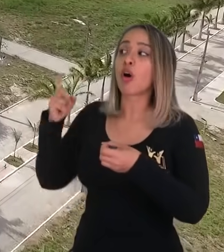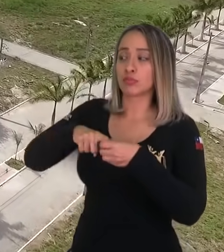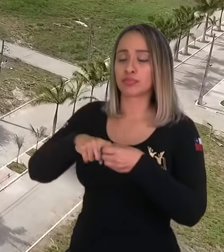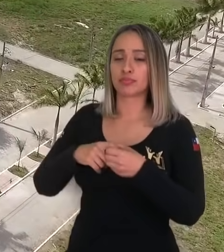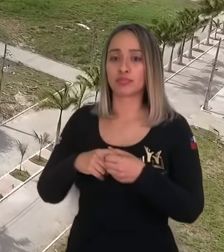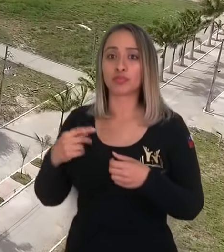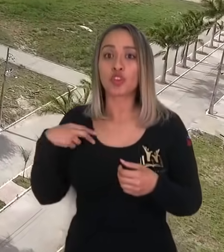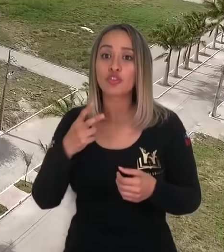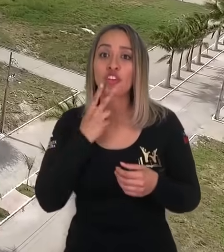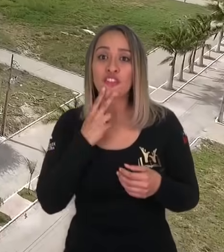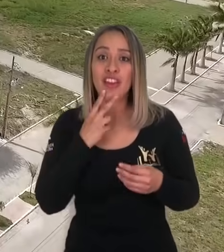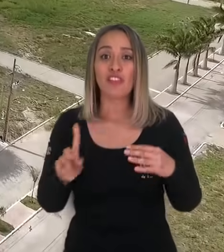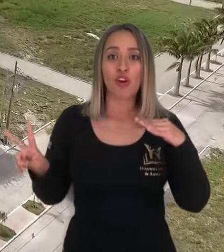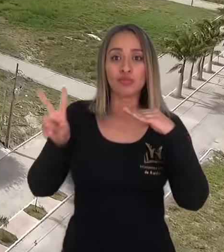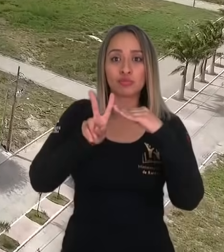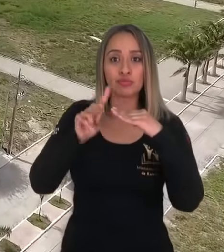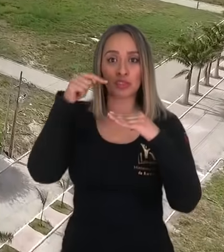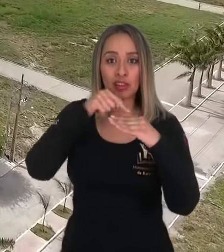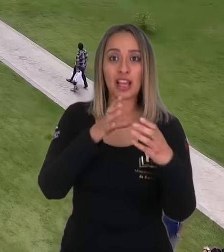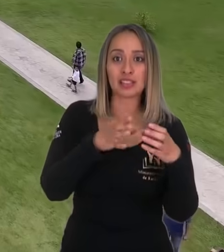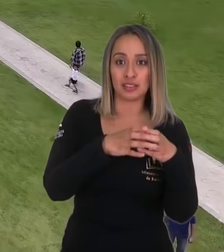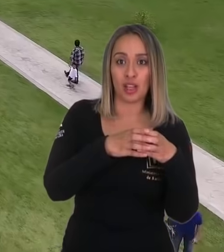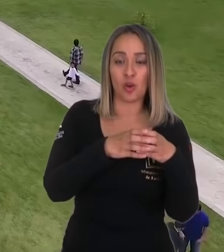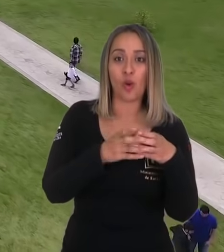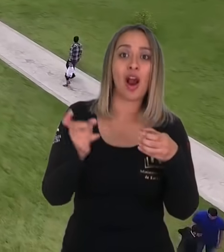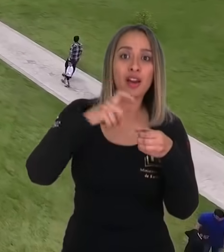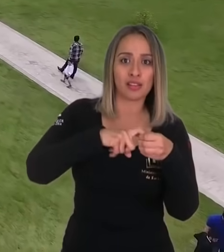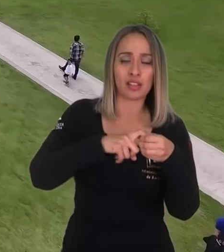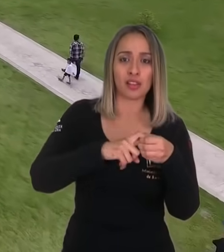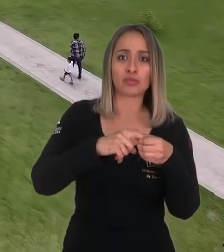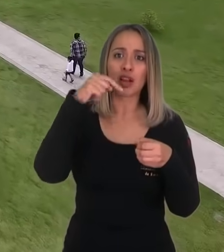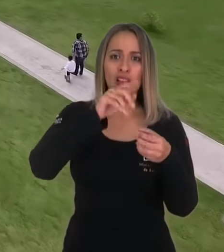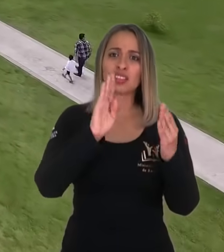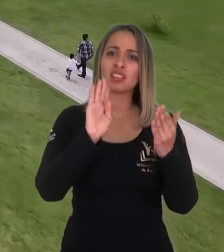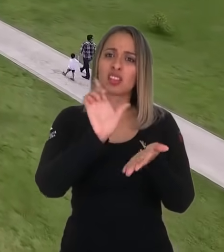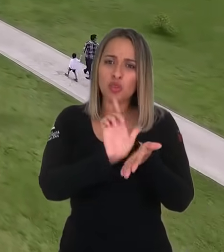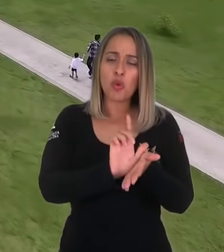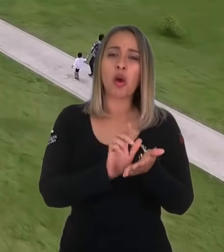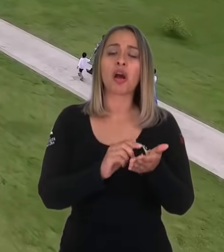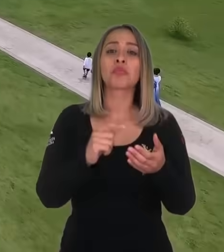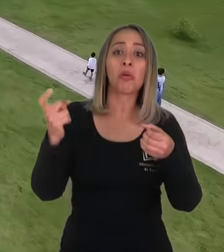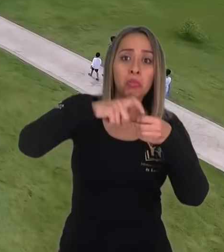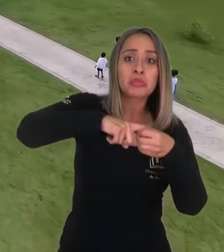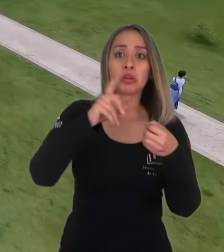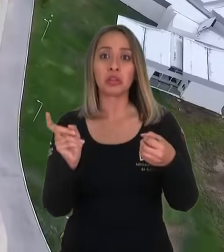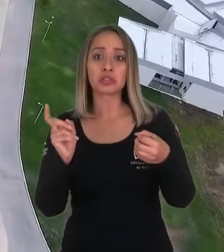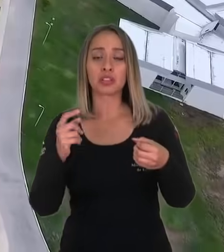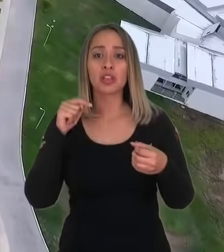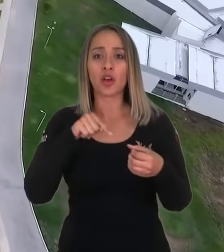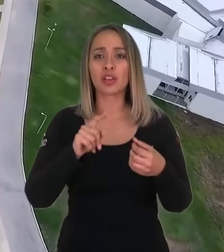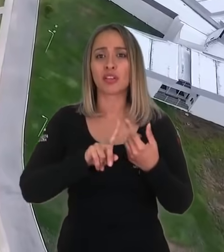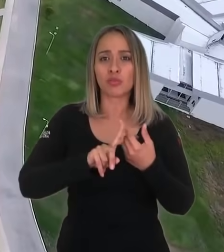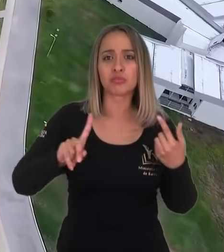IAPE, Instituto Adventista Pernambucano de Enseñanza. Pero el colegio tiene internado y externado. Está situado a 90 kilómetros de